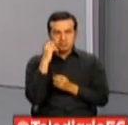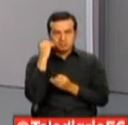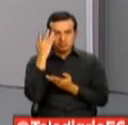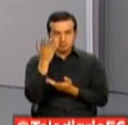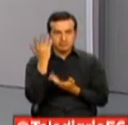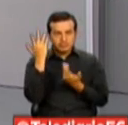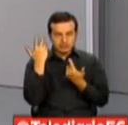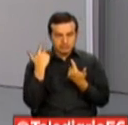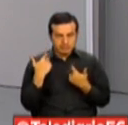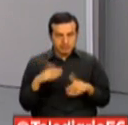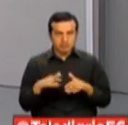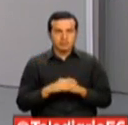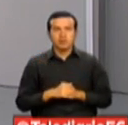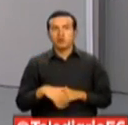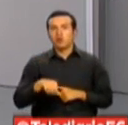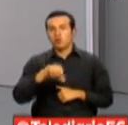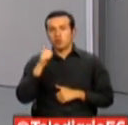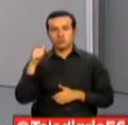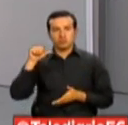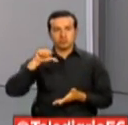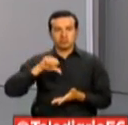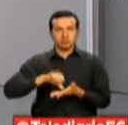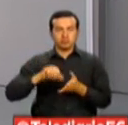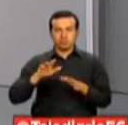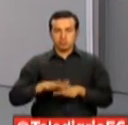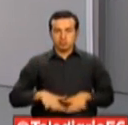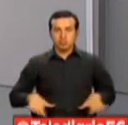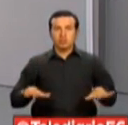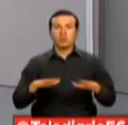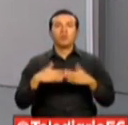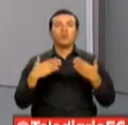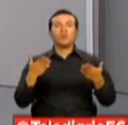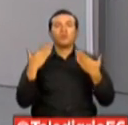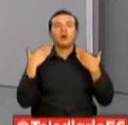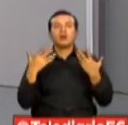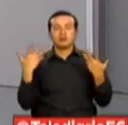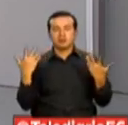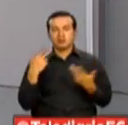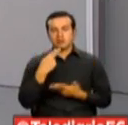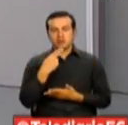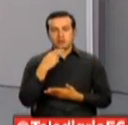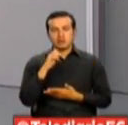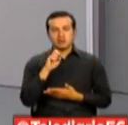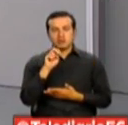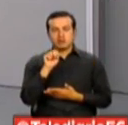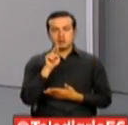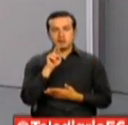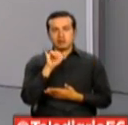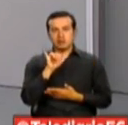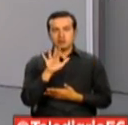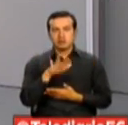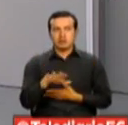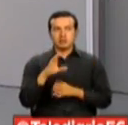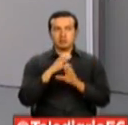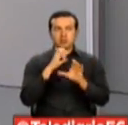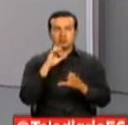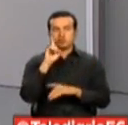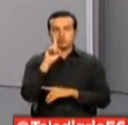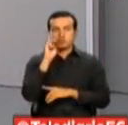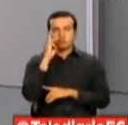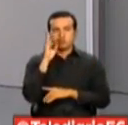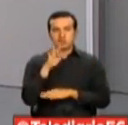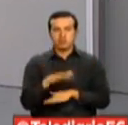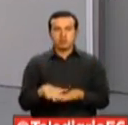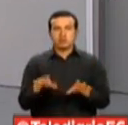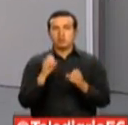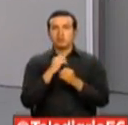Ahora nos vamos a trasladar a otra ciudad, precisamente a Guayaquil. Ahí está Henry Avelino en la estación de buses 116.